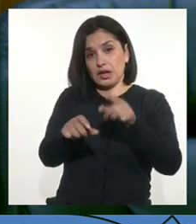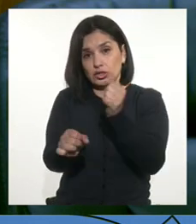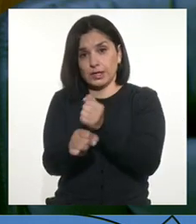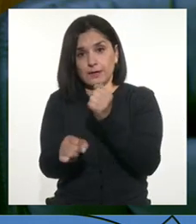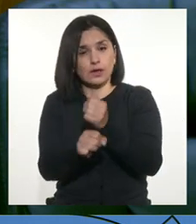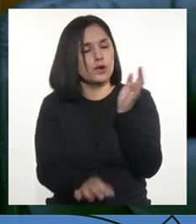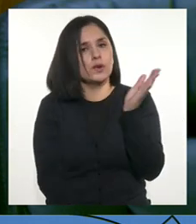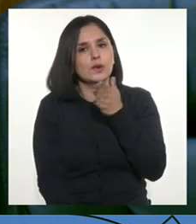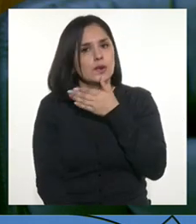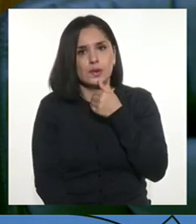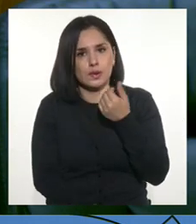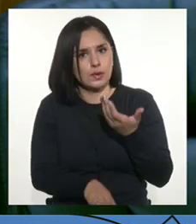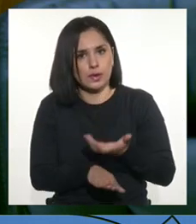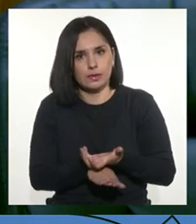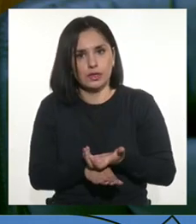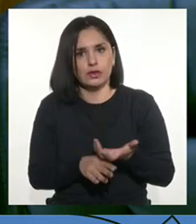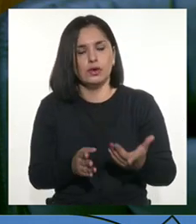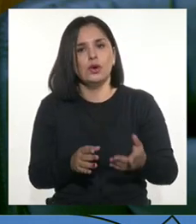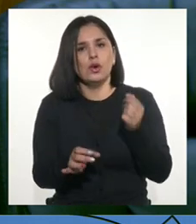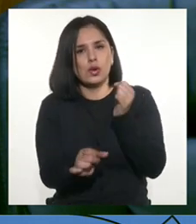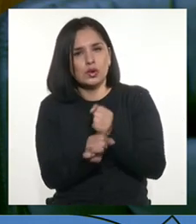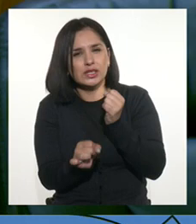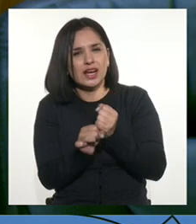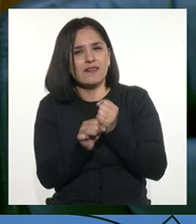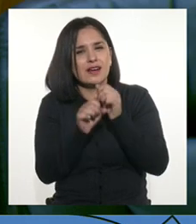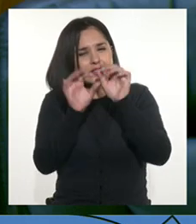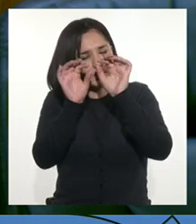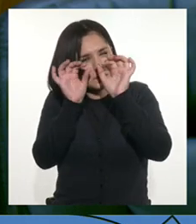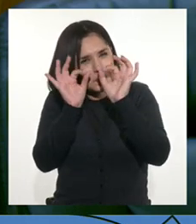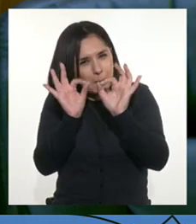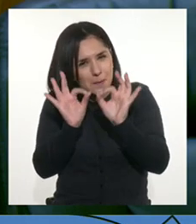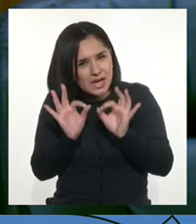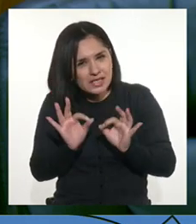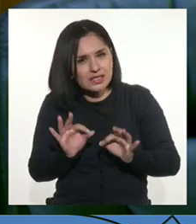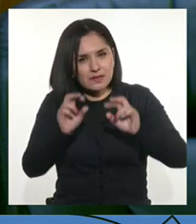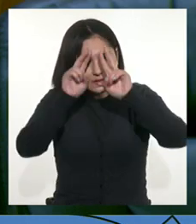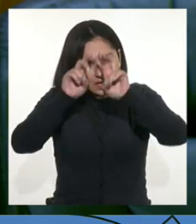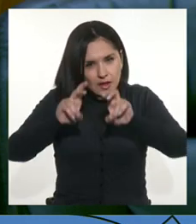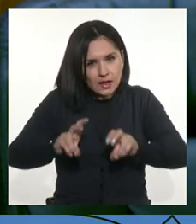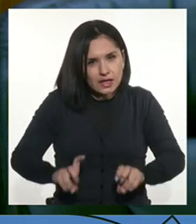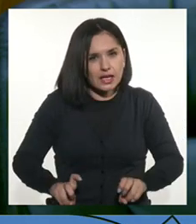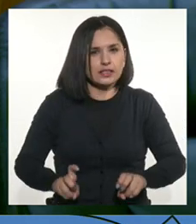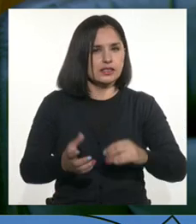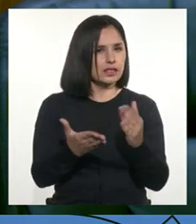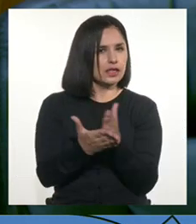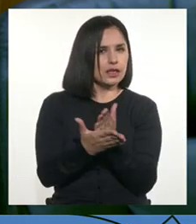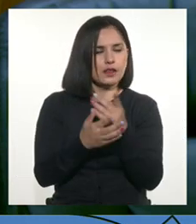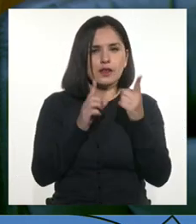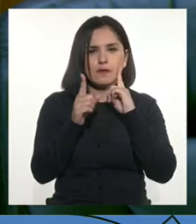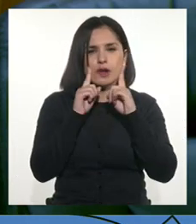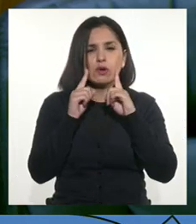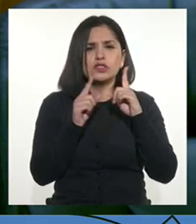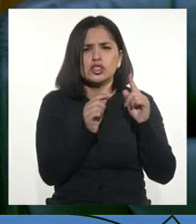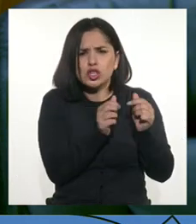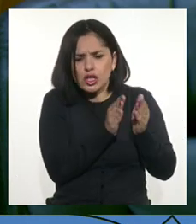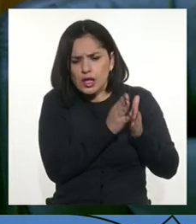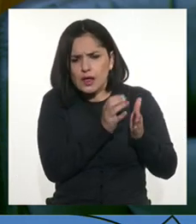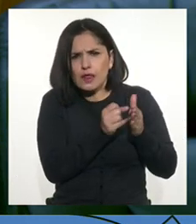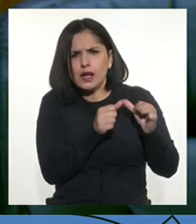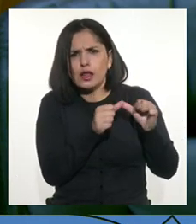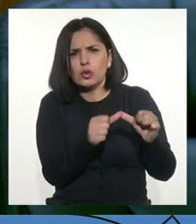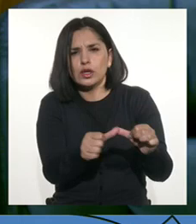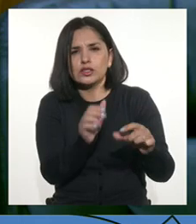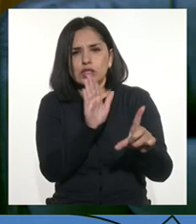no ha existido una labor metódica institucional de análisis y evolución de la vigencia de las leyes que nos